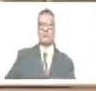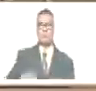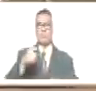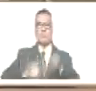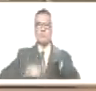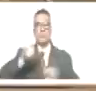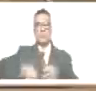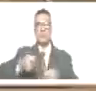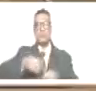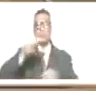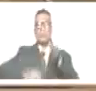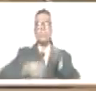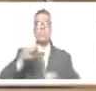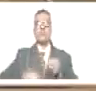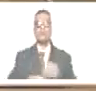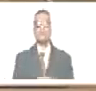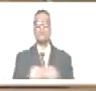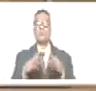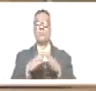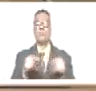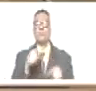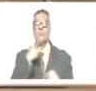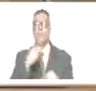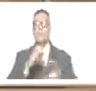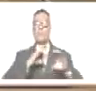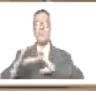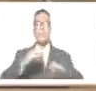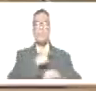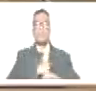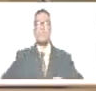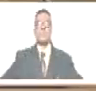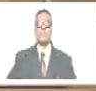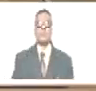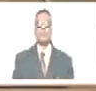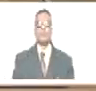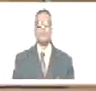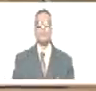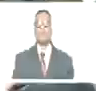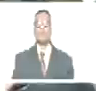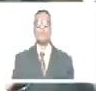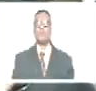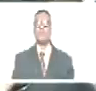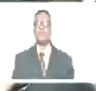de Justicia. Es toda esta comunicación, ciudadano presidente. Gracias.